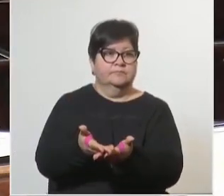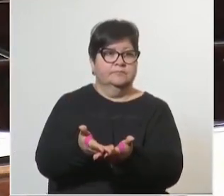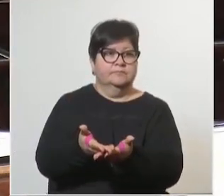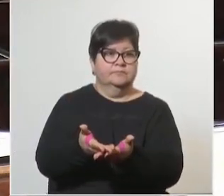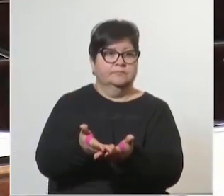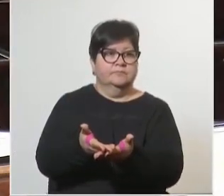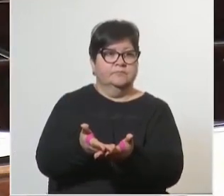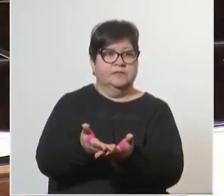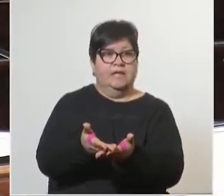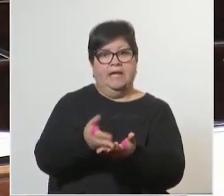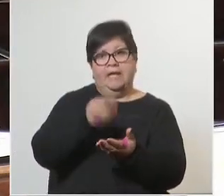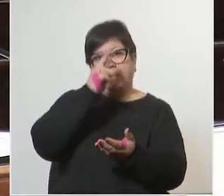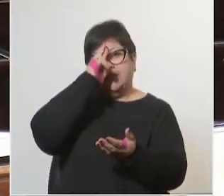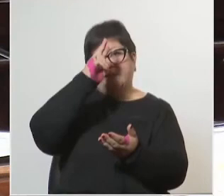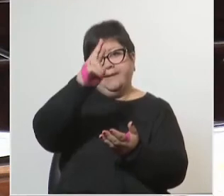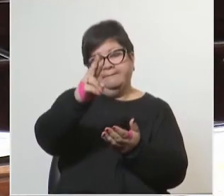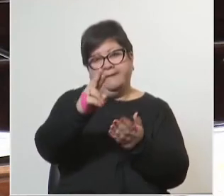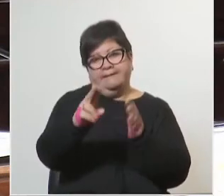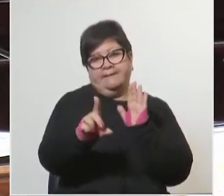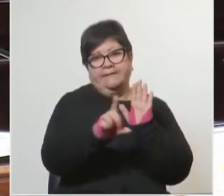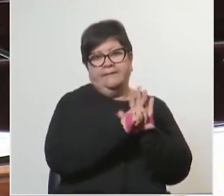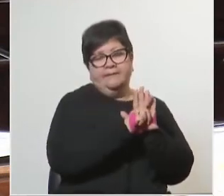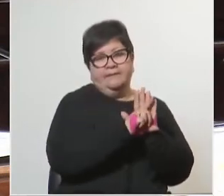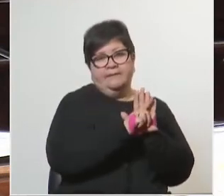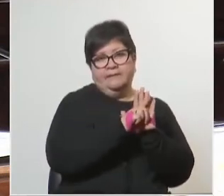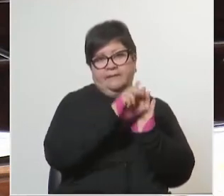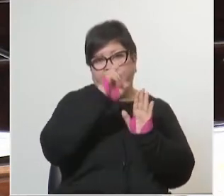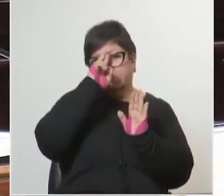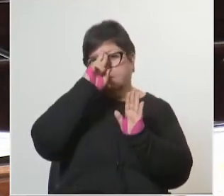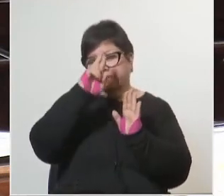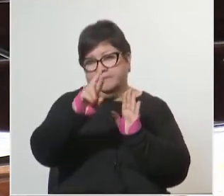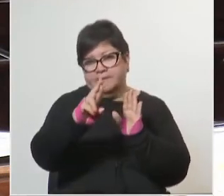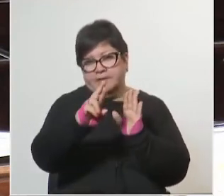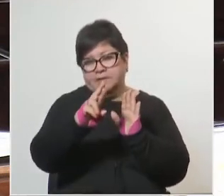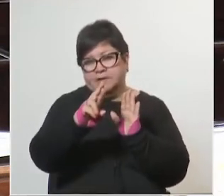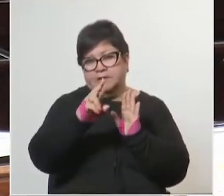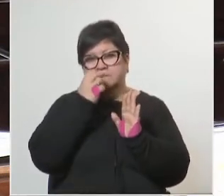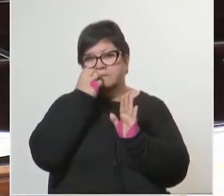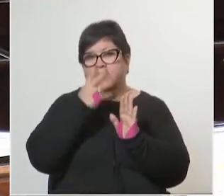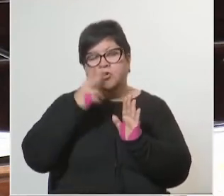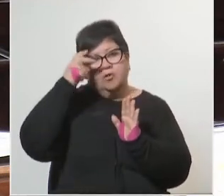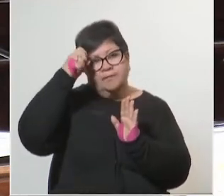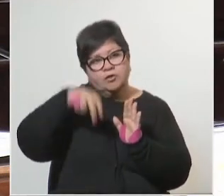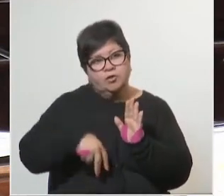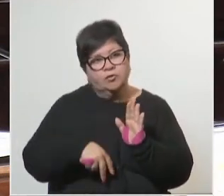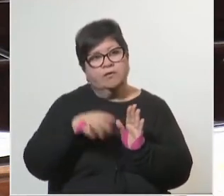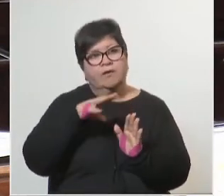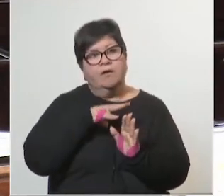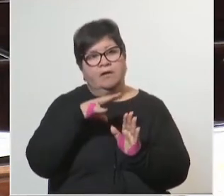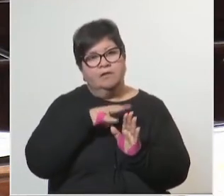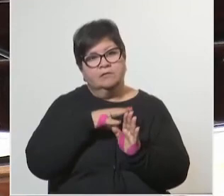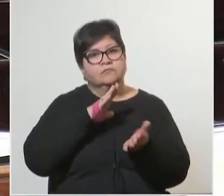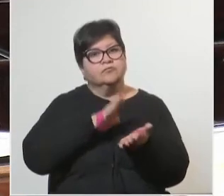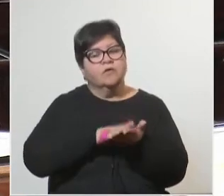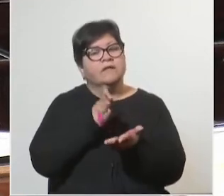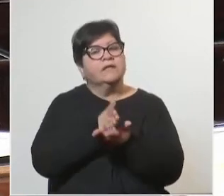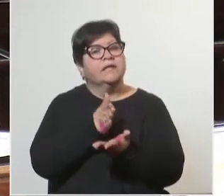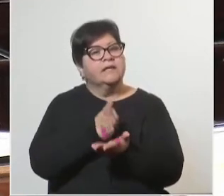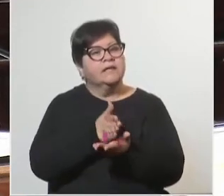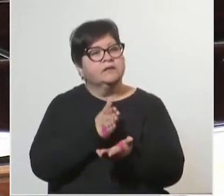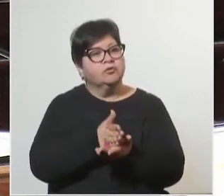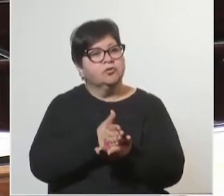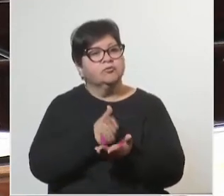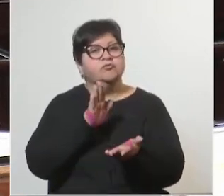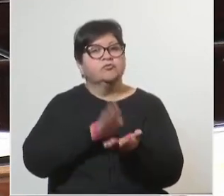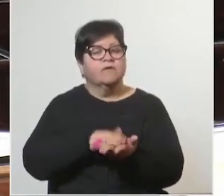ajusta a la legalidad y se ajusta a las mejores opiniones que en la materia se han brindado en